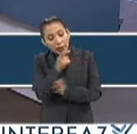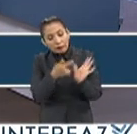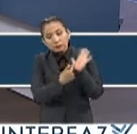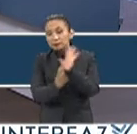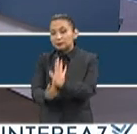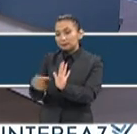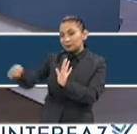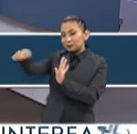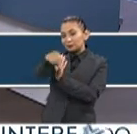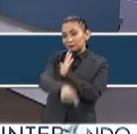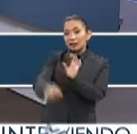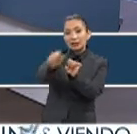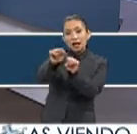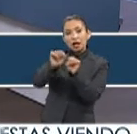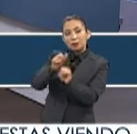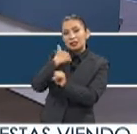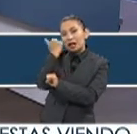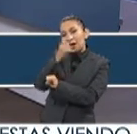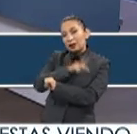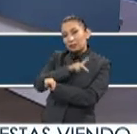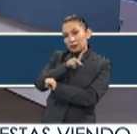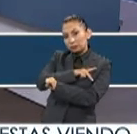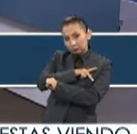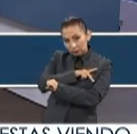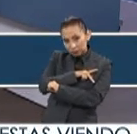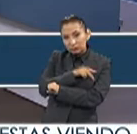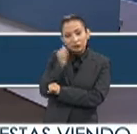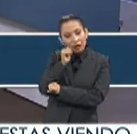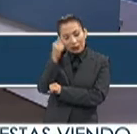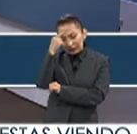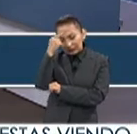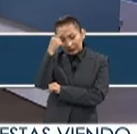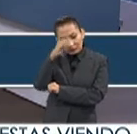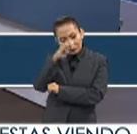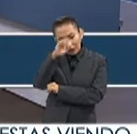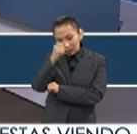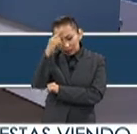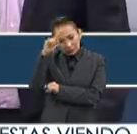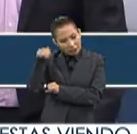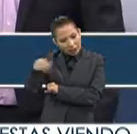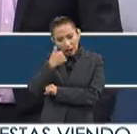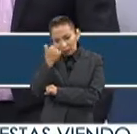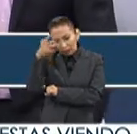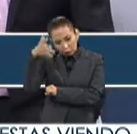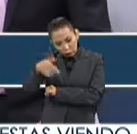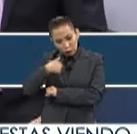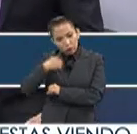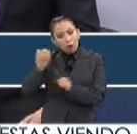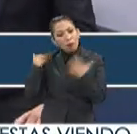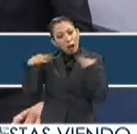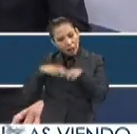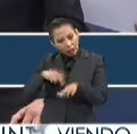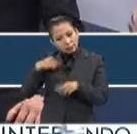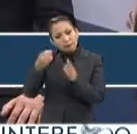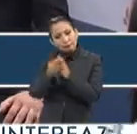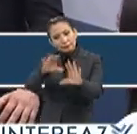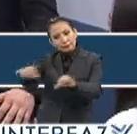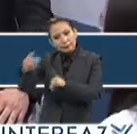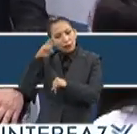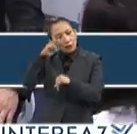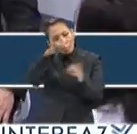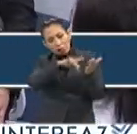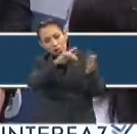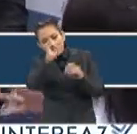reflejar eso en mi salón de clase con mis alumnos. Siempre, en todo momento en mi beca, pensé en mis alumnos, traté de ver las